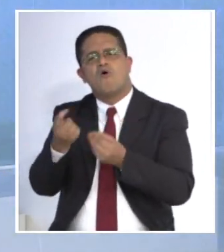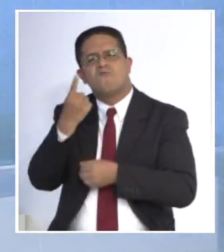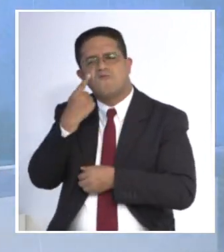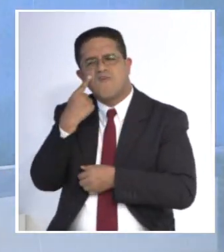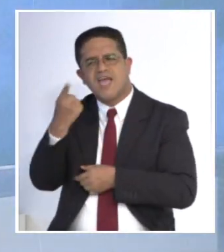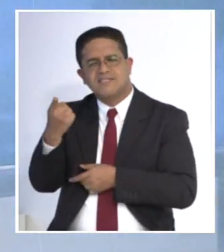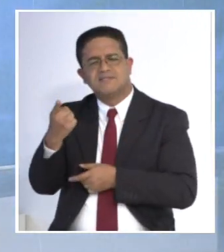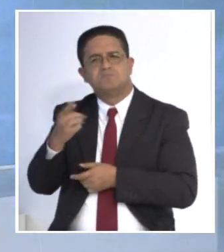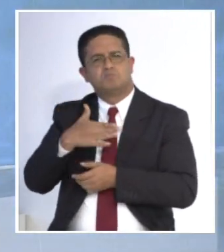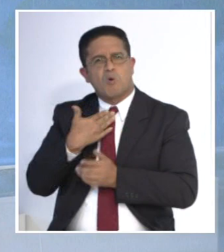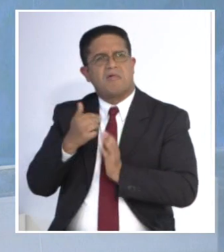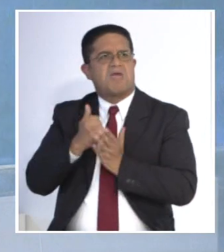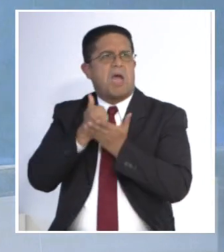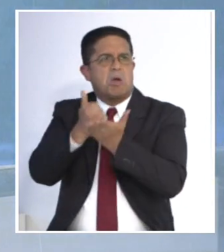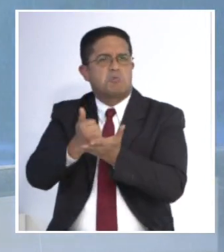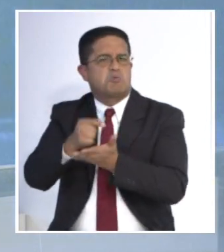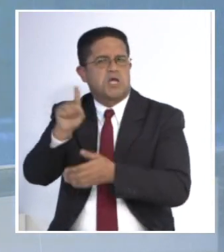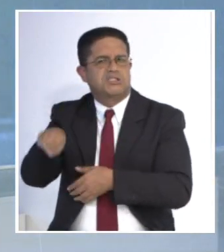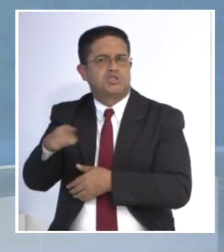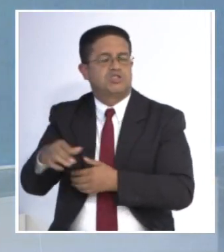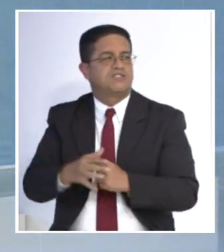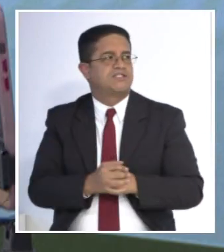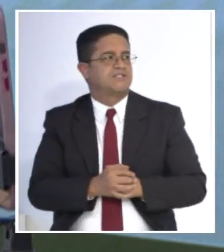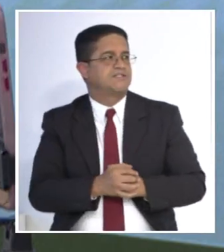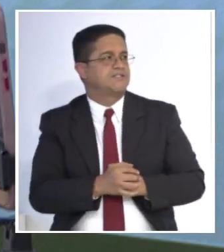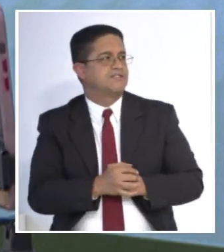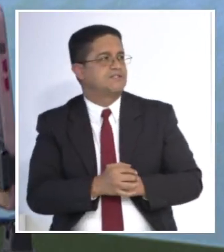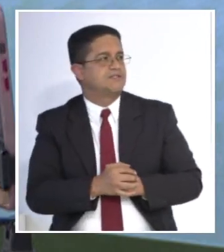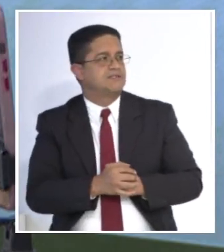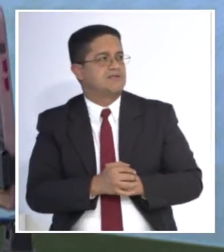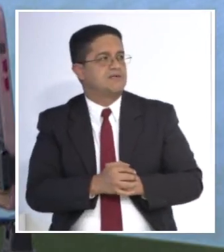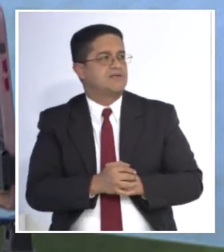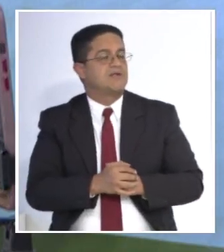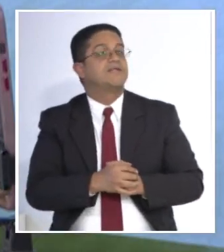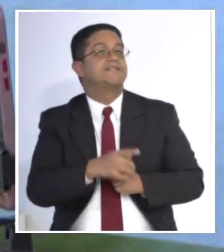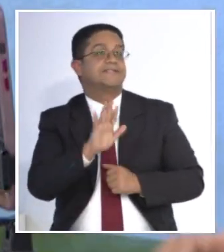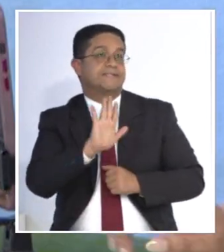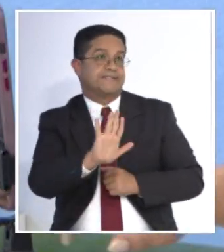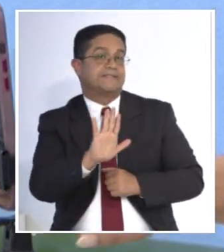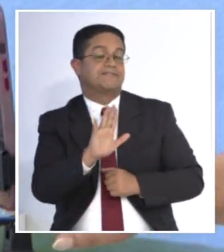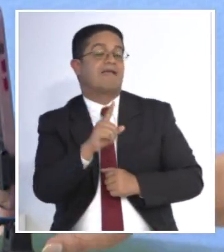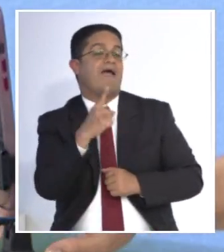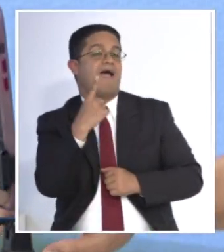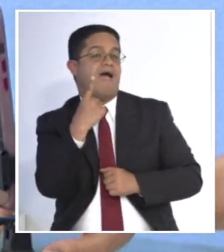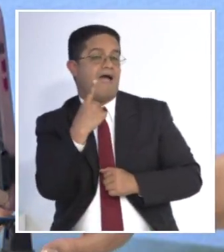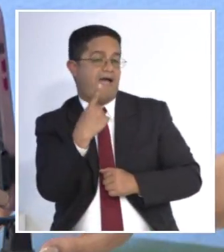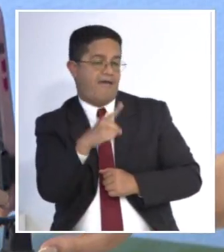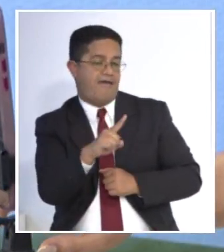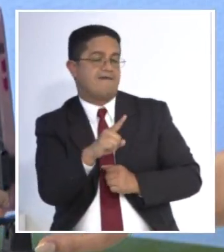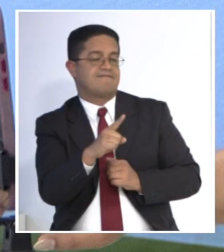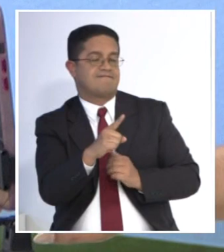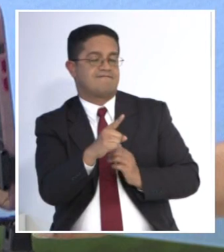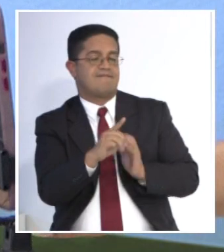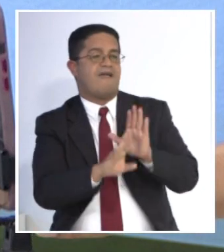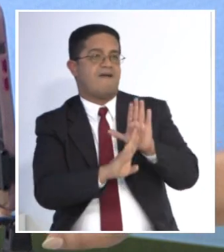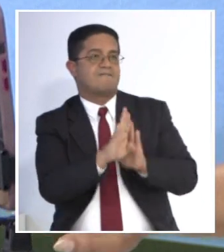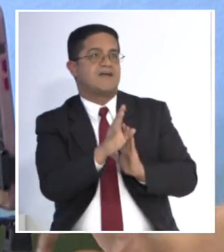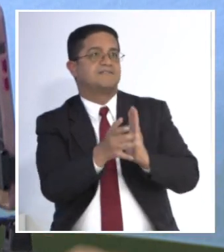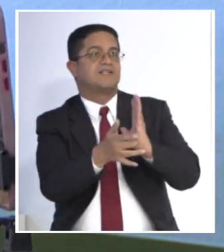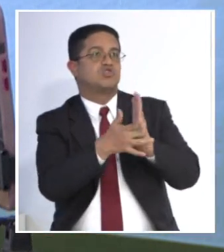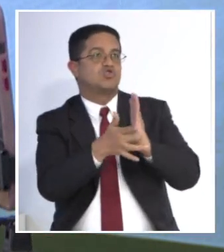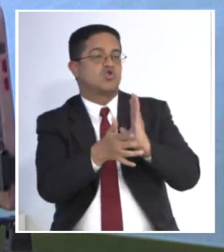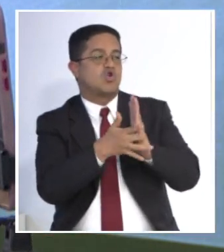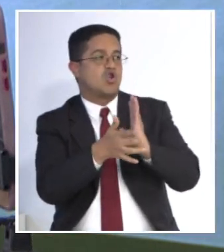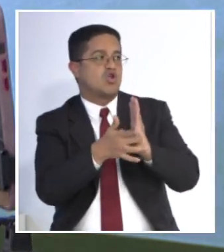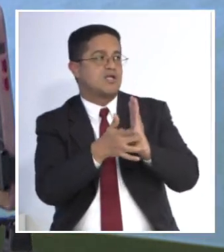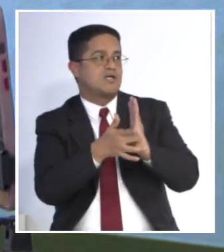seguir con cada uno de ellos? Bueno, hay avances actualmente acerca de la robótica, pero más orientados a la